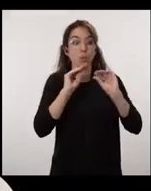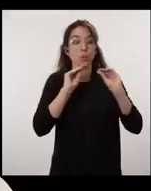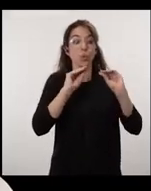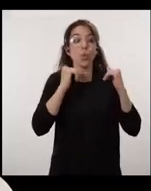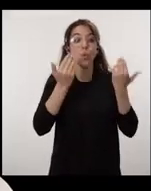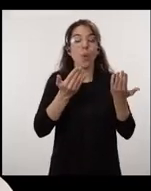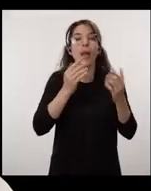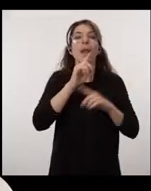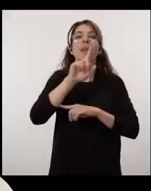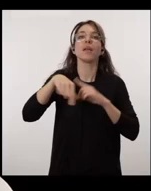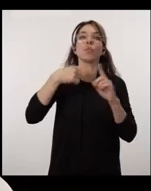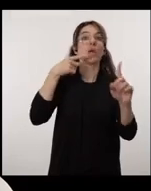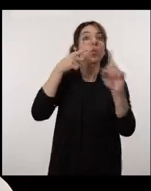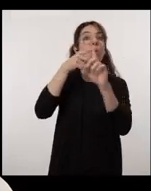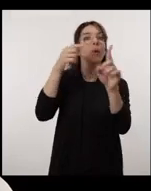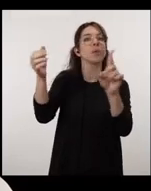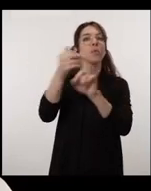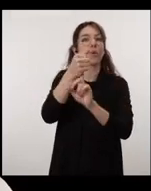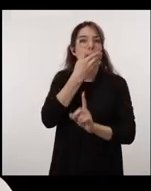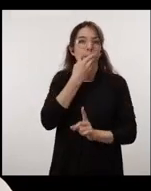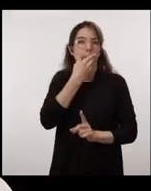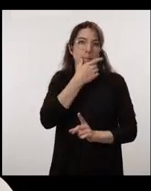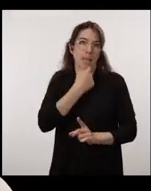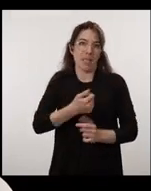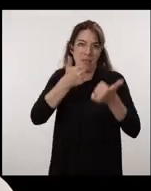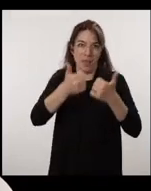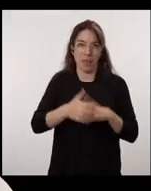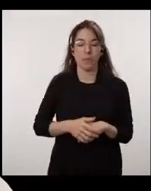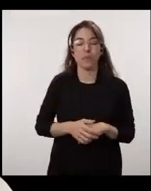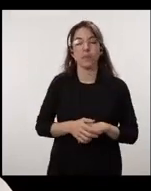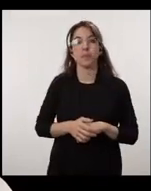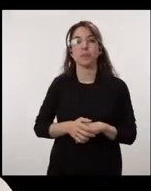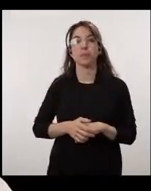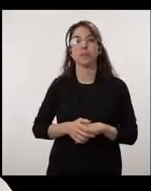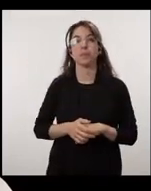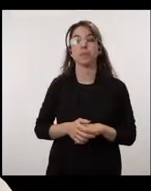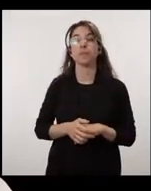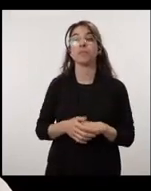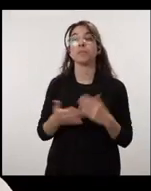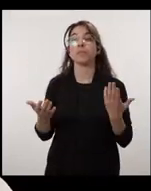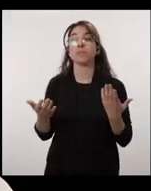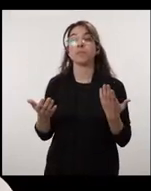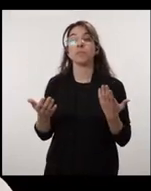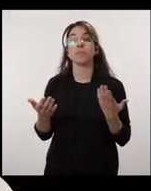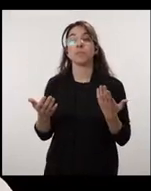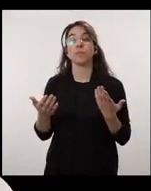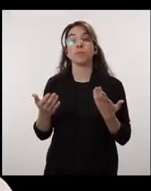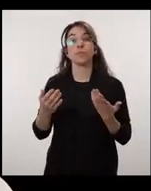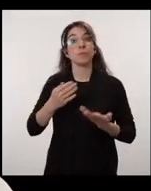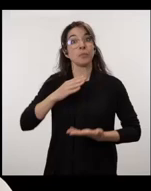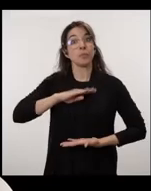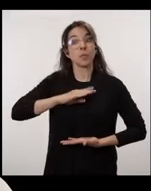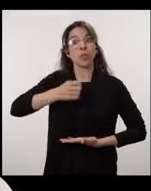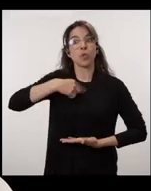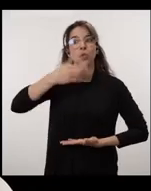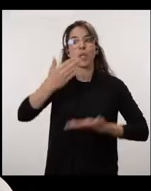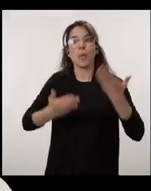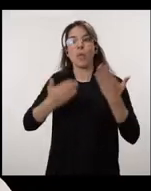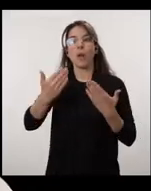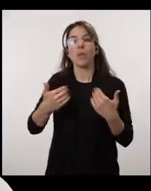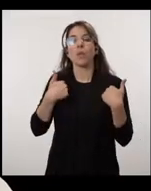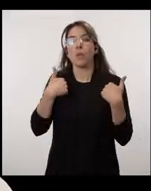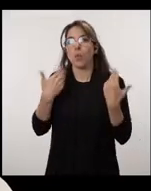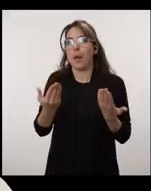los objetivos que se le propongan las competencias que hemos decidido evaluar son las que se basan en el código europeo del investigador